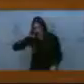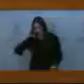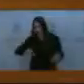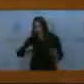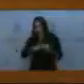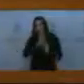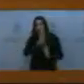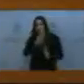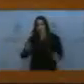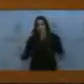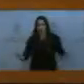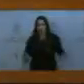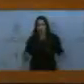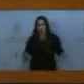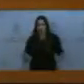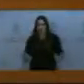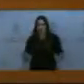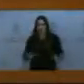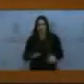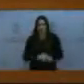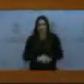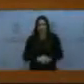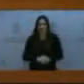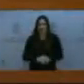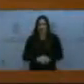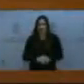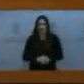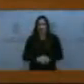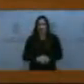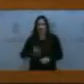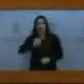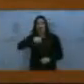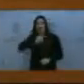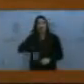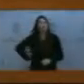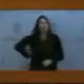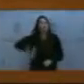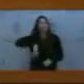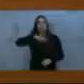Popular. ¿Con qué ha llenado los vasos